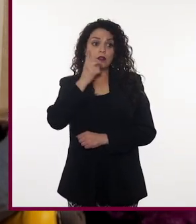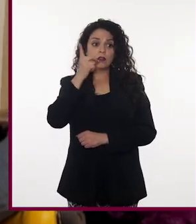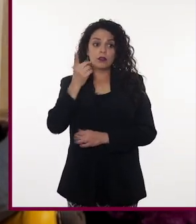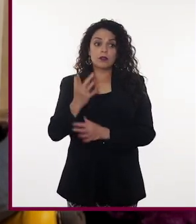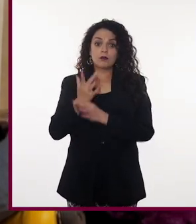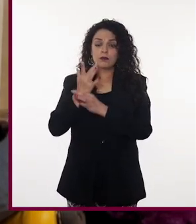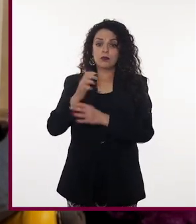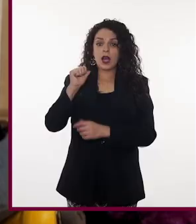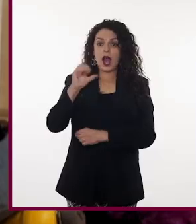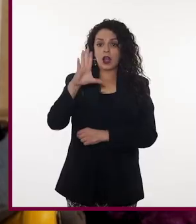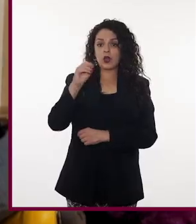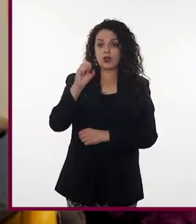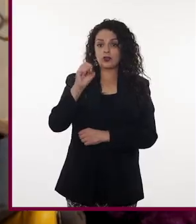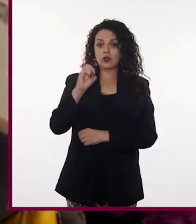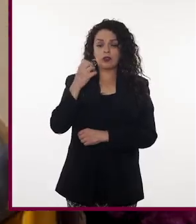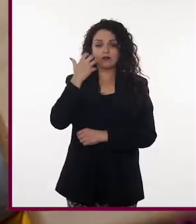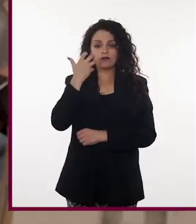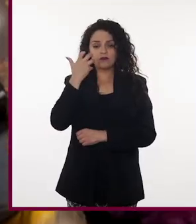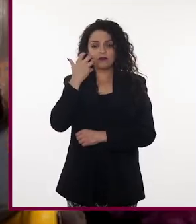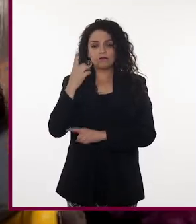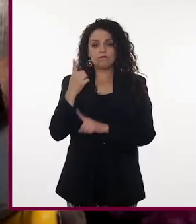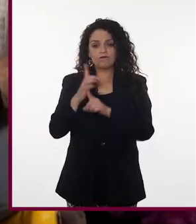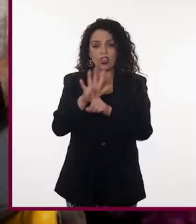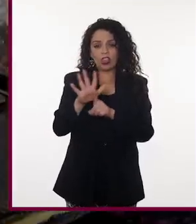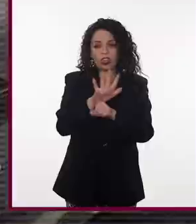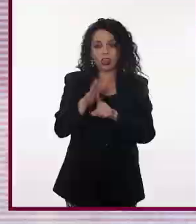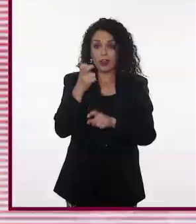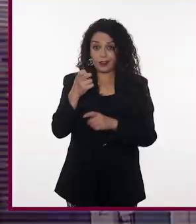haber sido acosadas. Eso no está nada bien.